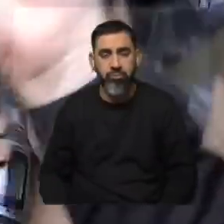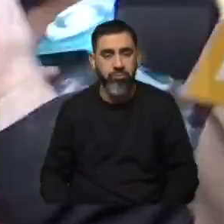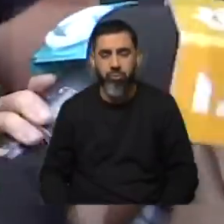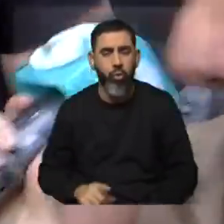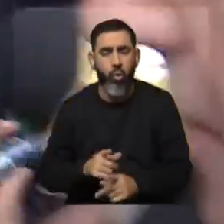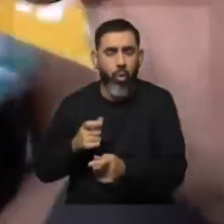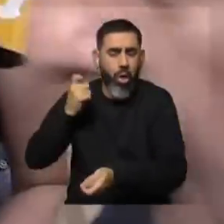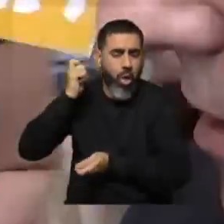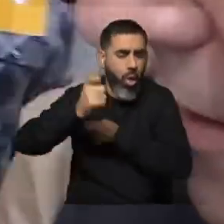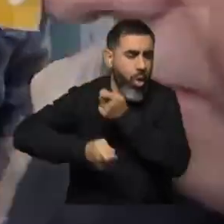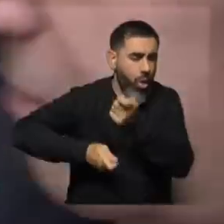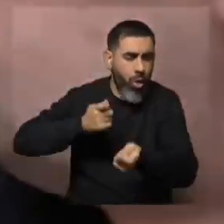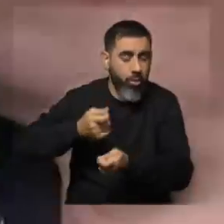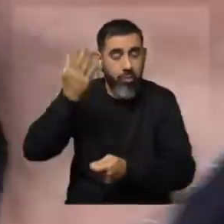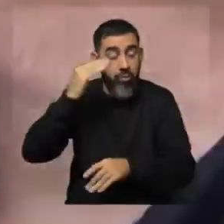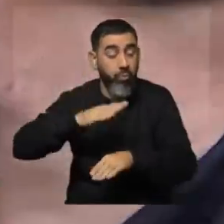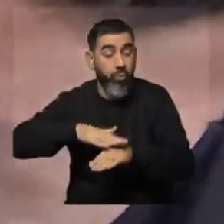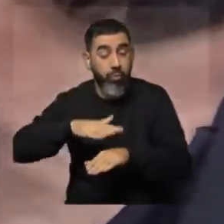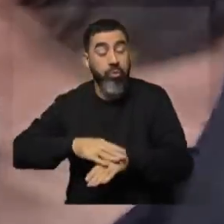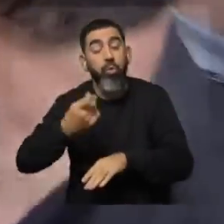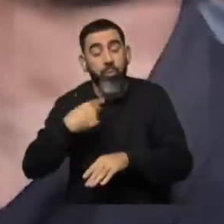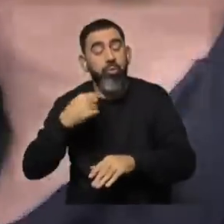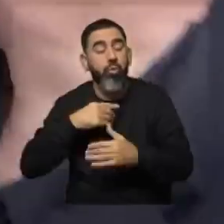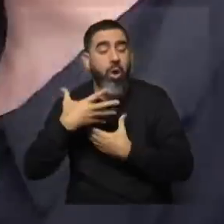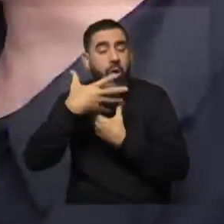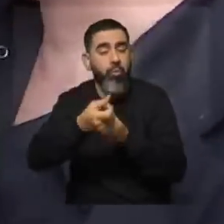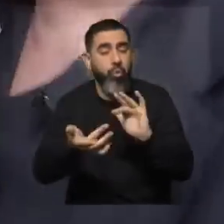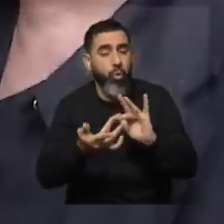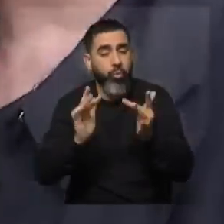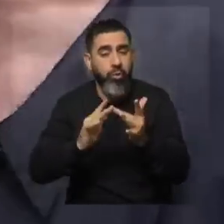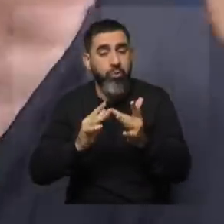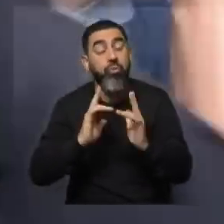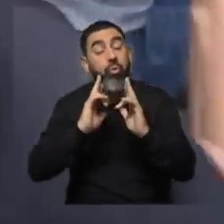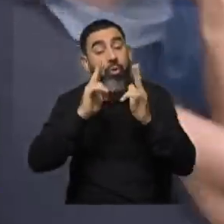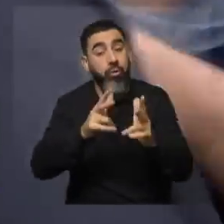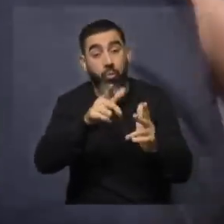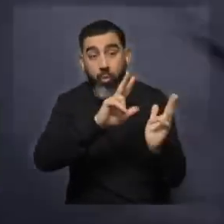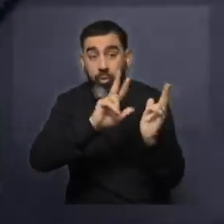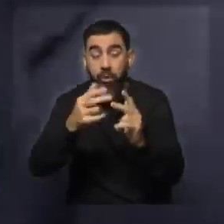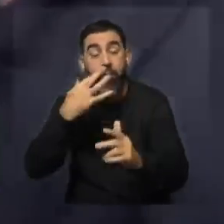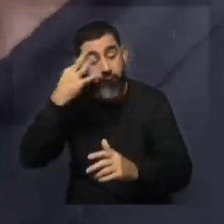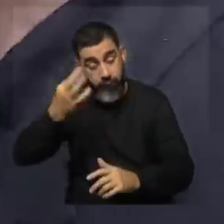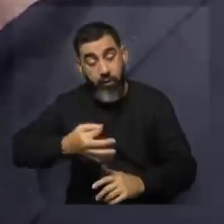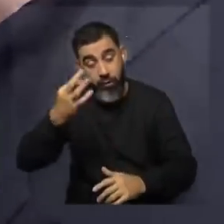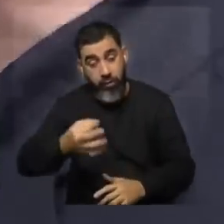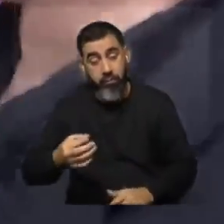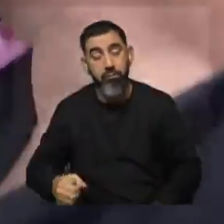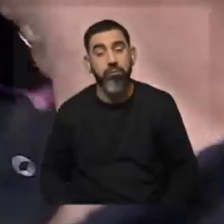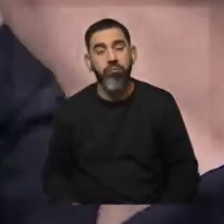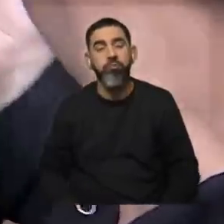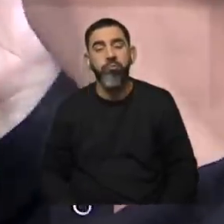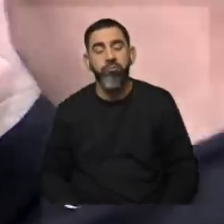le estén dando palo este como le dieron en su momento Entonces por eso salí y me contacté con ella y le dije no Romina lo que estás diciendo es real es así